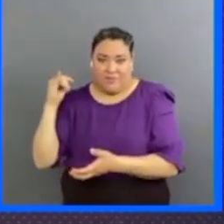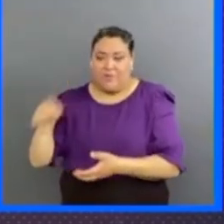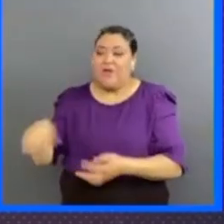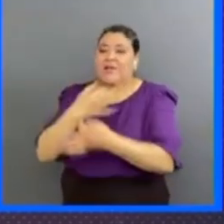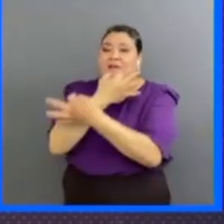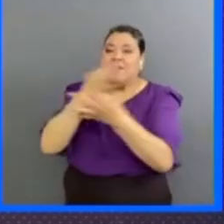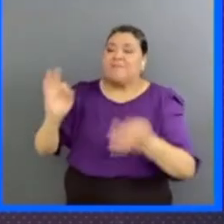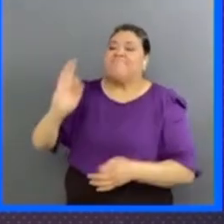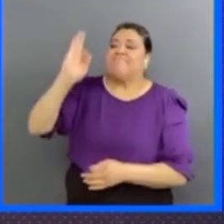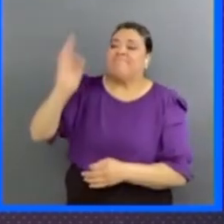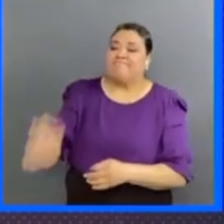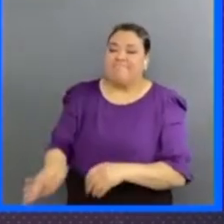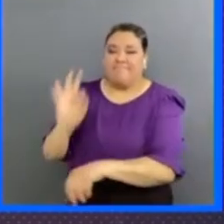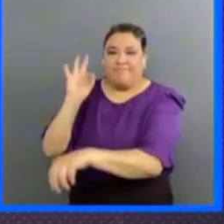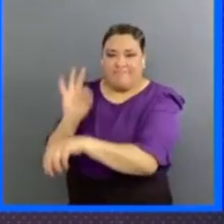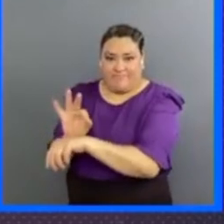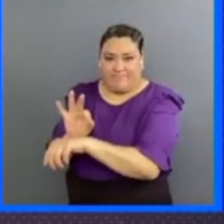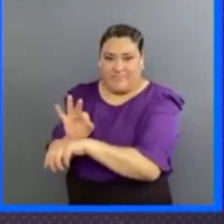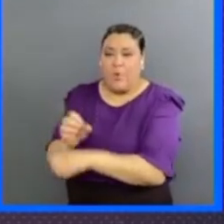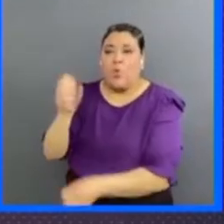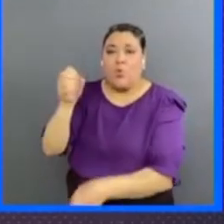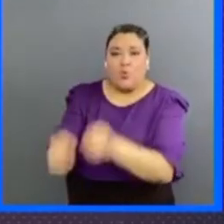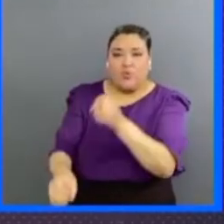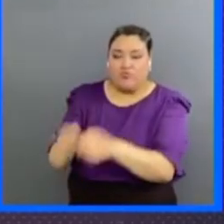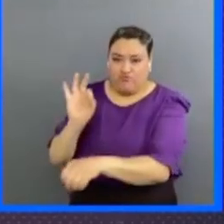suspensión provisional en el juicio de amparo